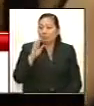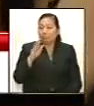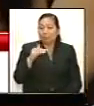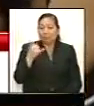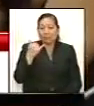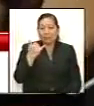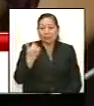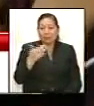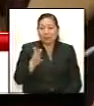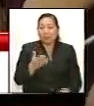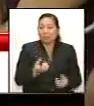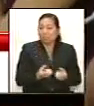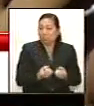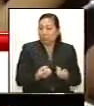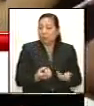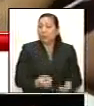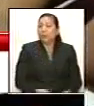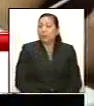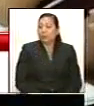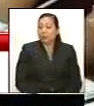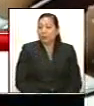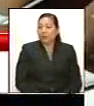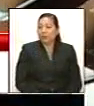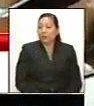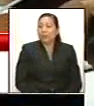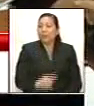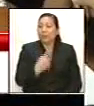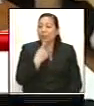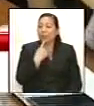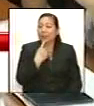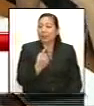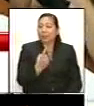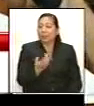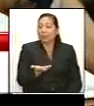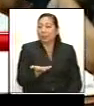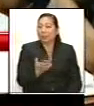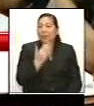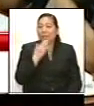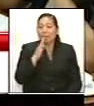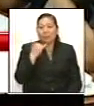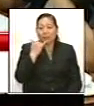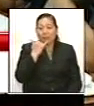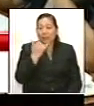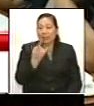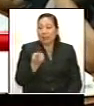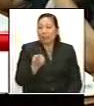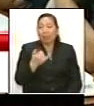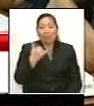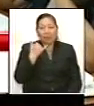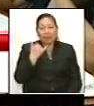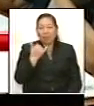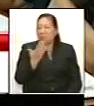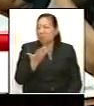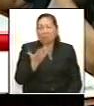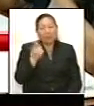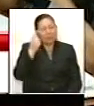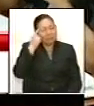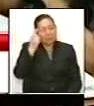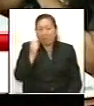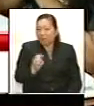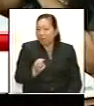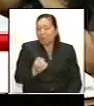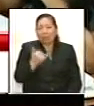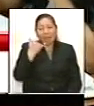ya teníamos cierta cantidad, ¿no?, de usuarios que decían, entonces hicimos la llamada a la divindad al teléfono, bueno, no lo tengo en la mente, era un